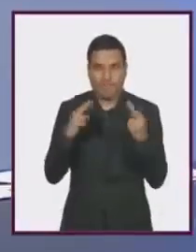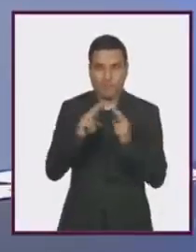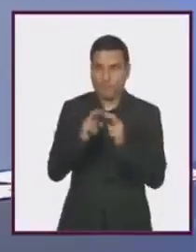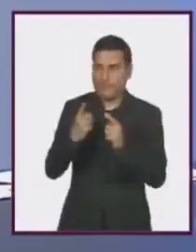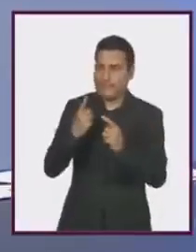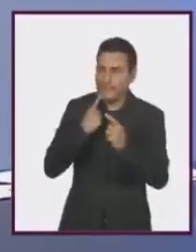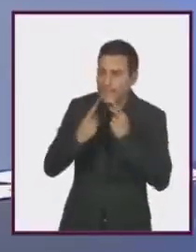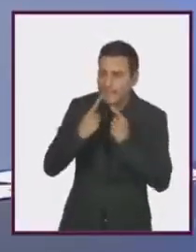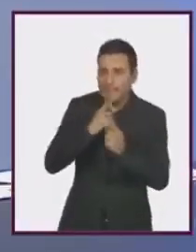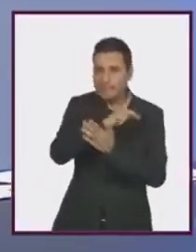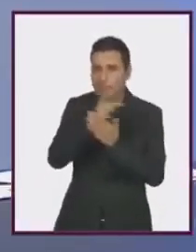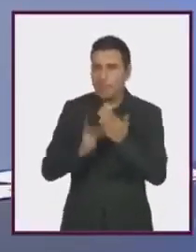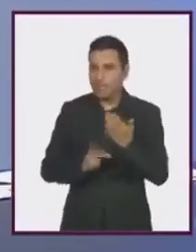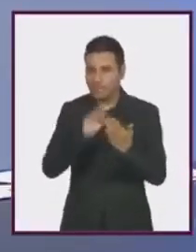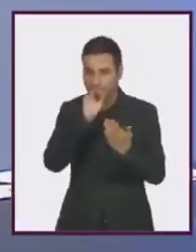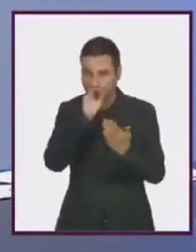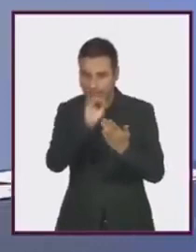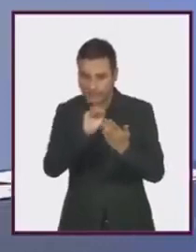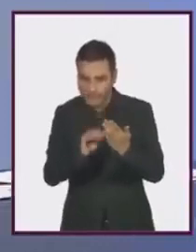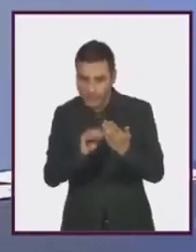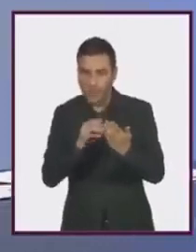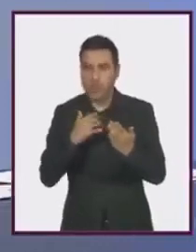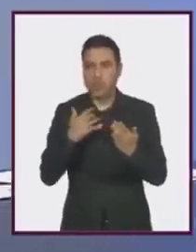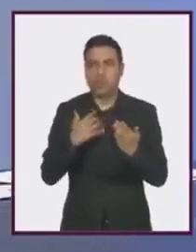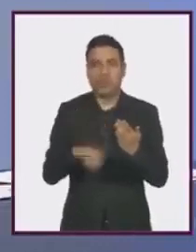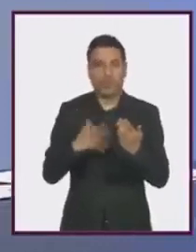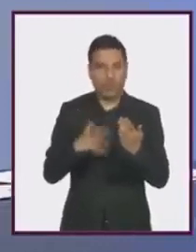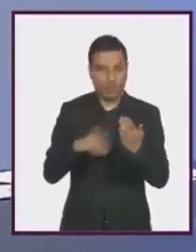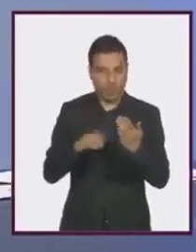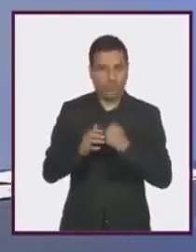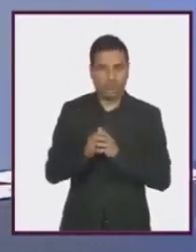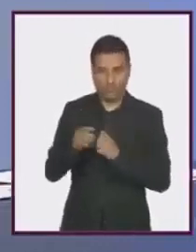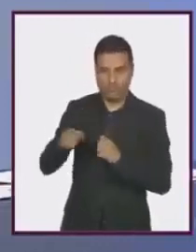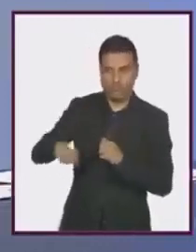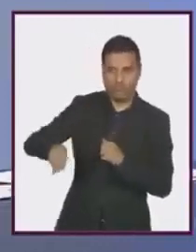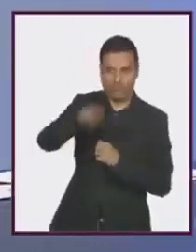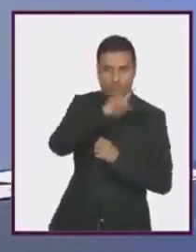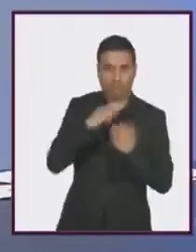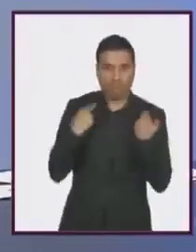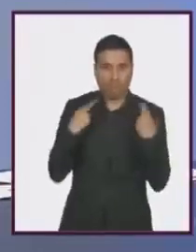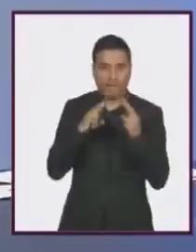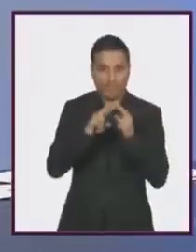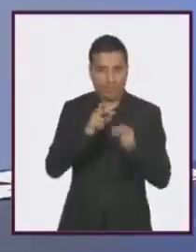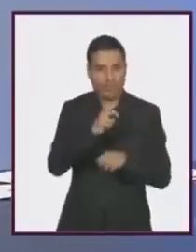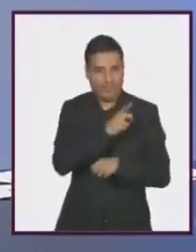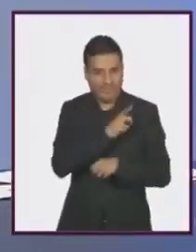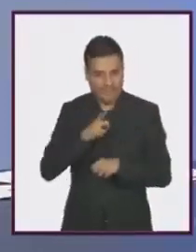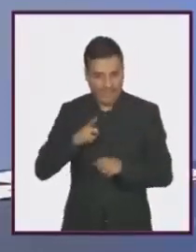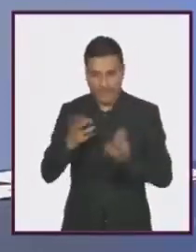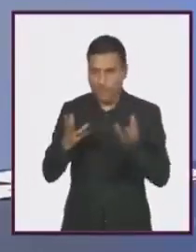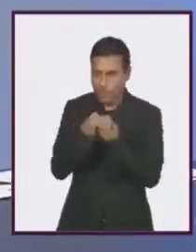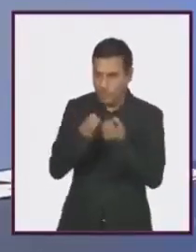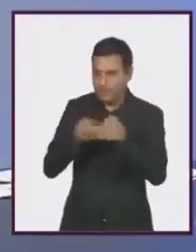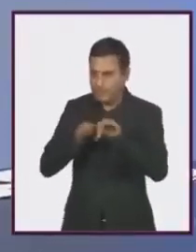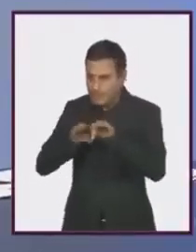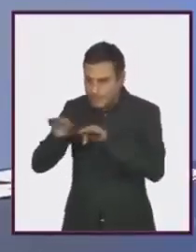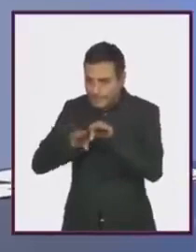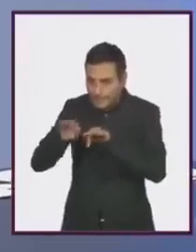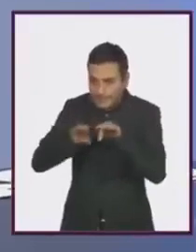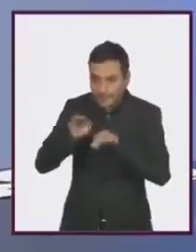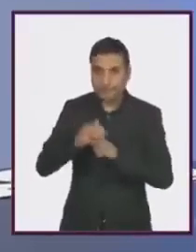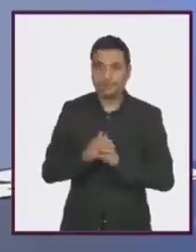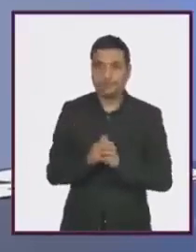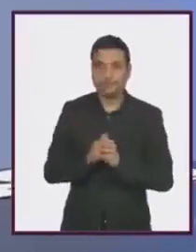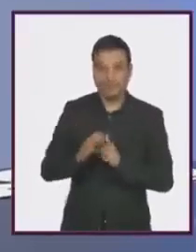las acciones docentes, del trabajo colaborativo y colegiado en las escuelas. Hemos rescatado